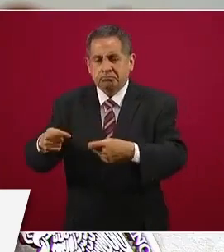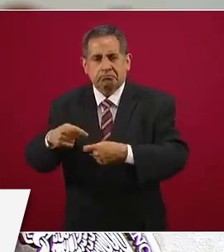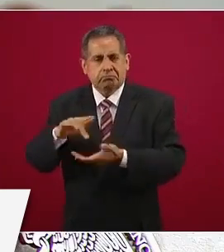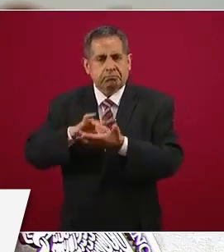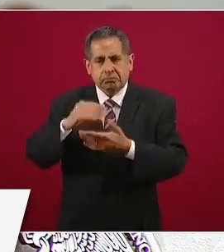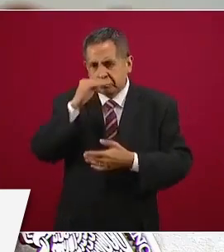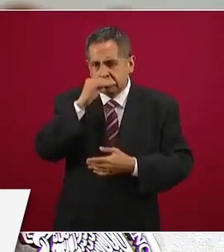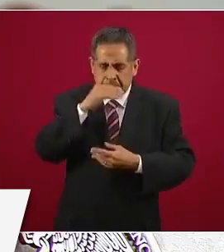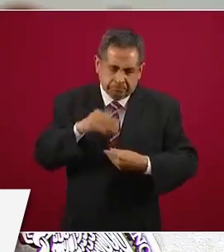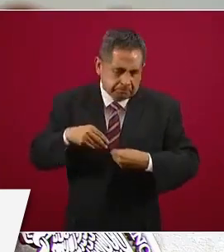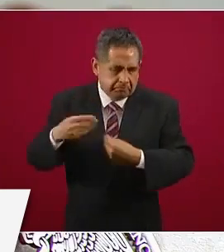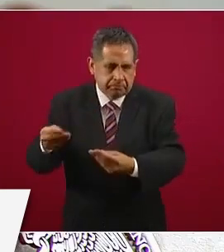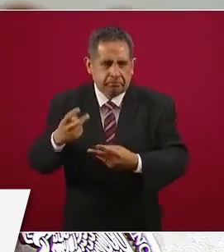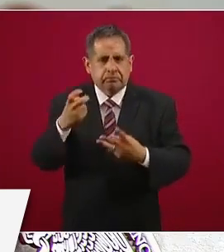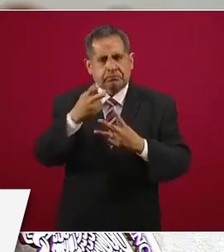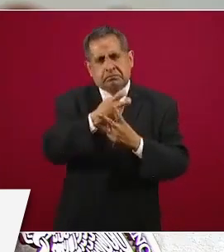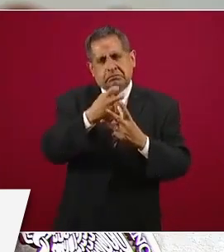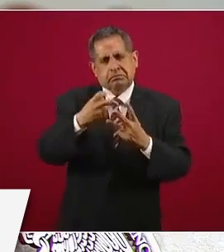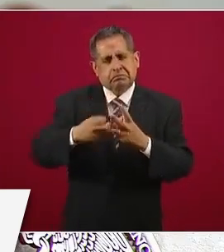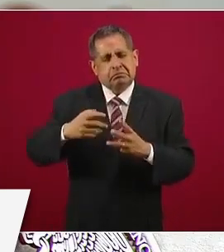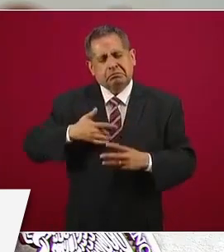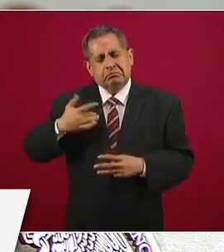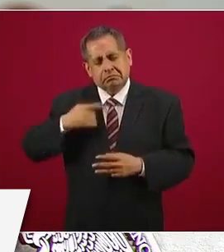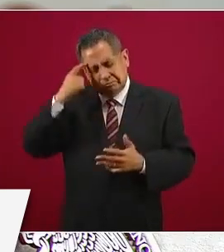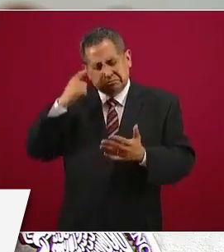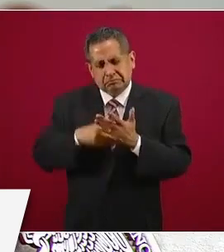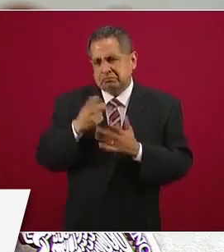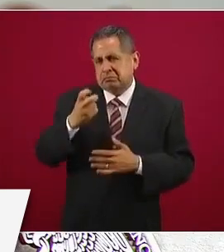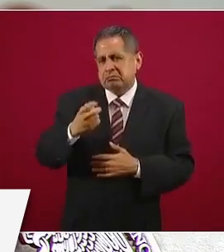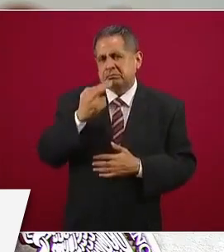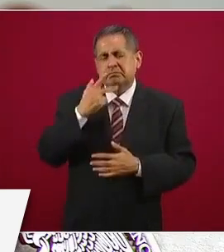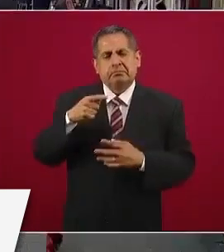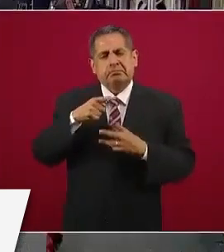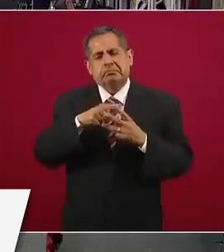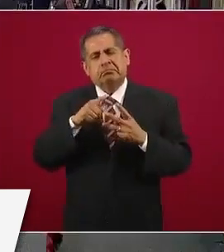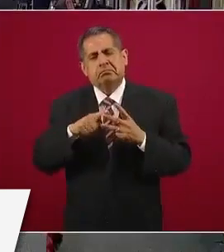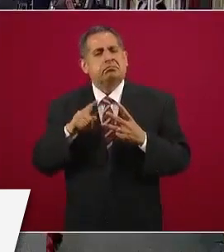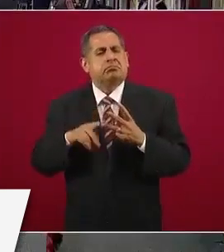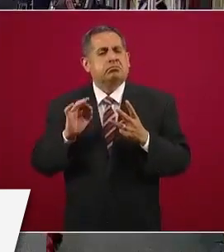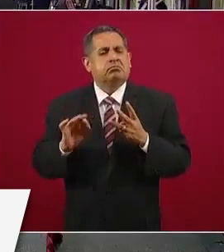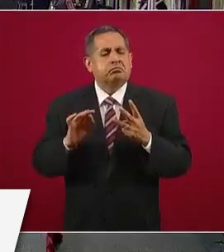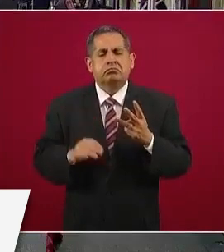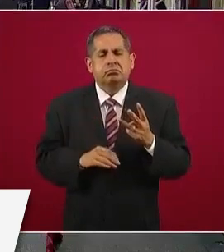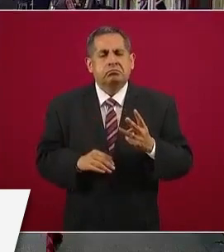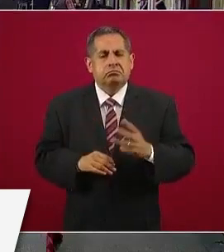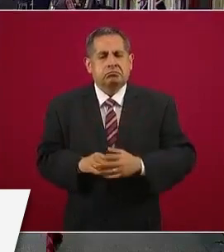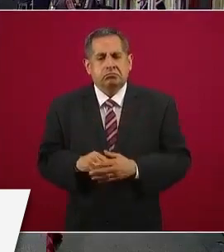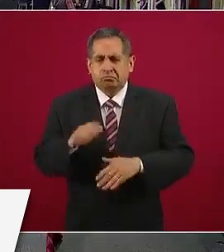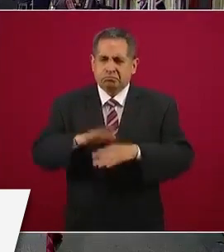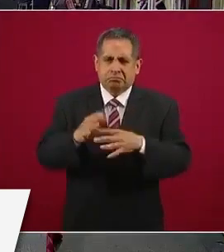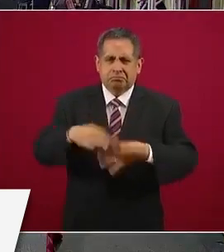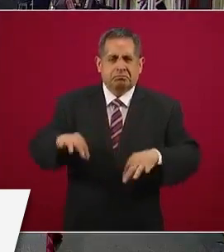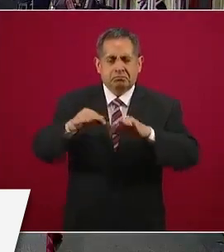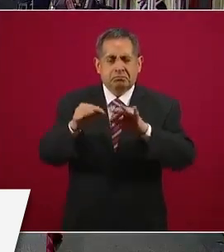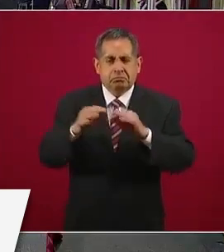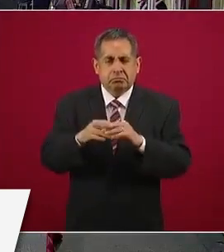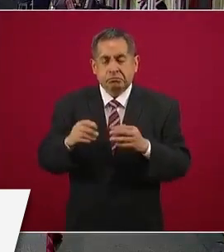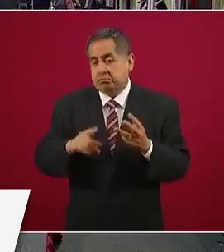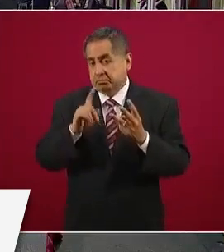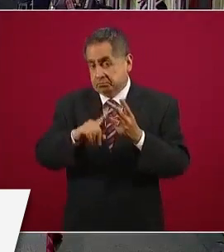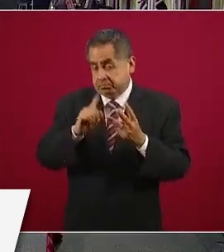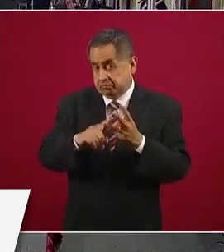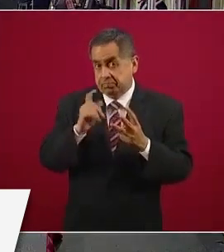gratuitos. Eso diría yo que es lo más importante. Y lo